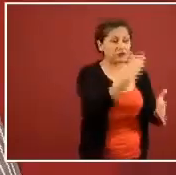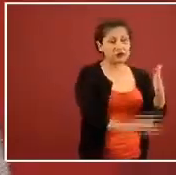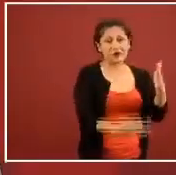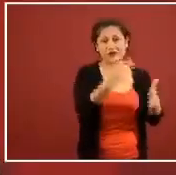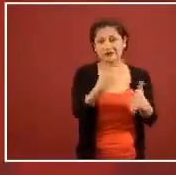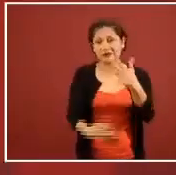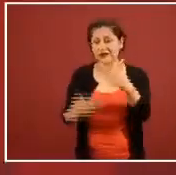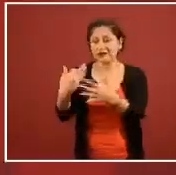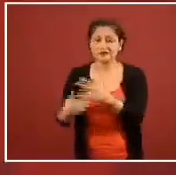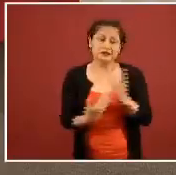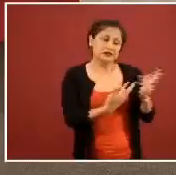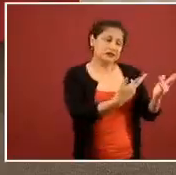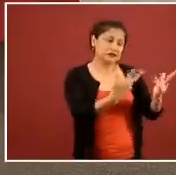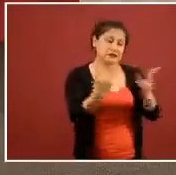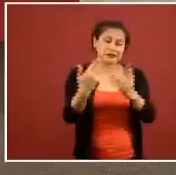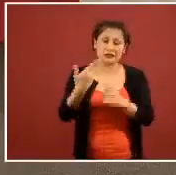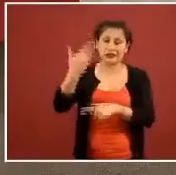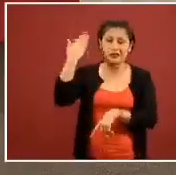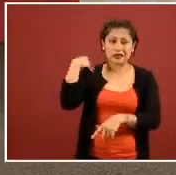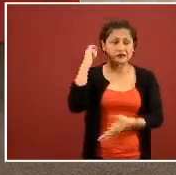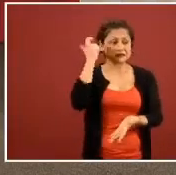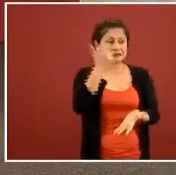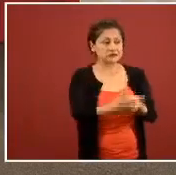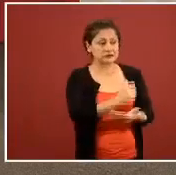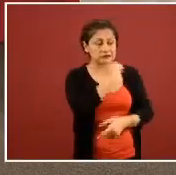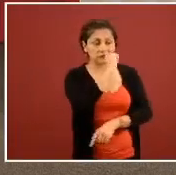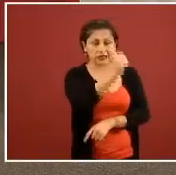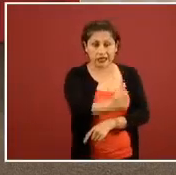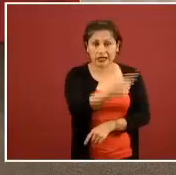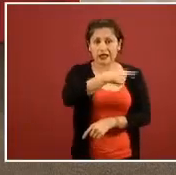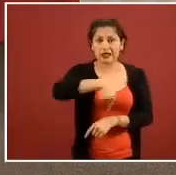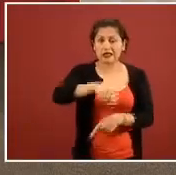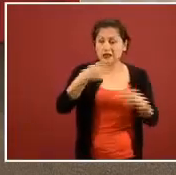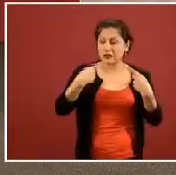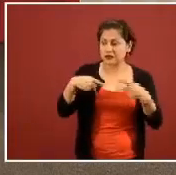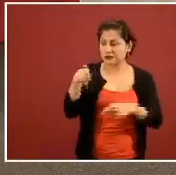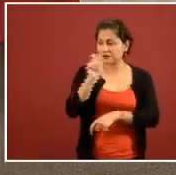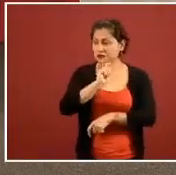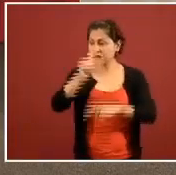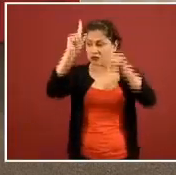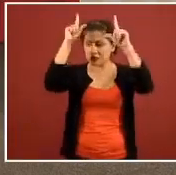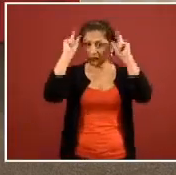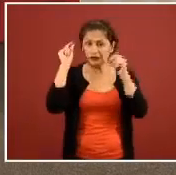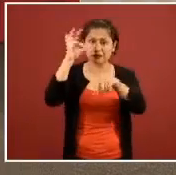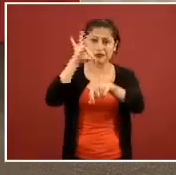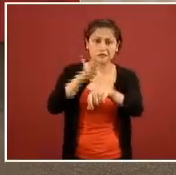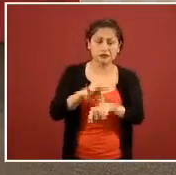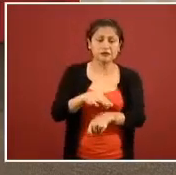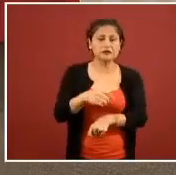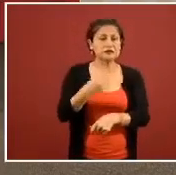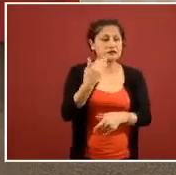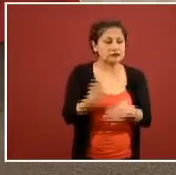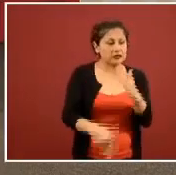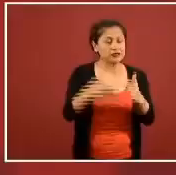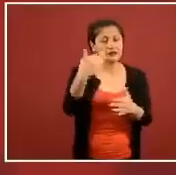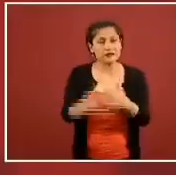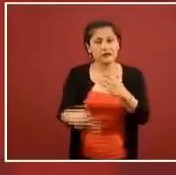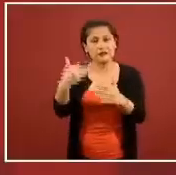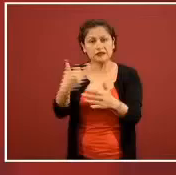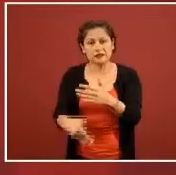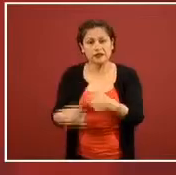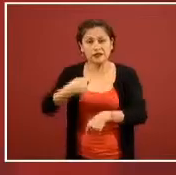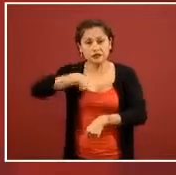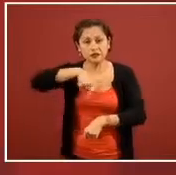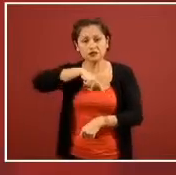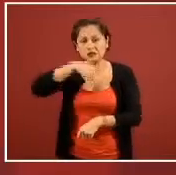inversión, falta de desarrollo, escasez de médicos, de enfermeras, de instalaciones. Ese era el punto de partida,